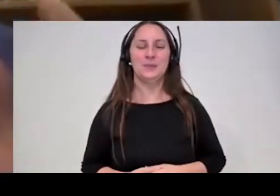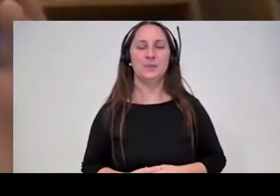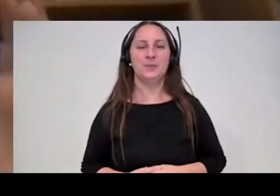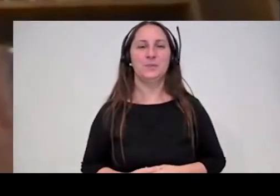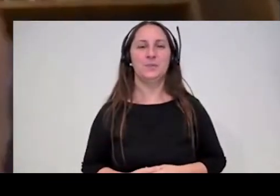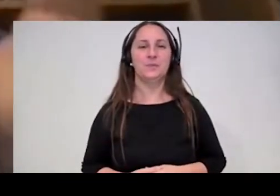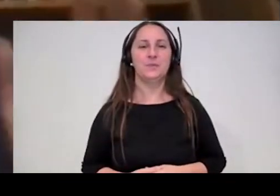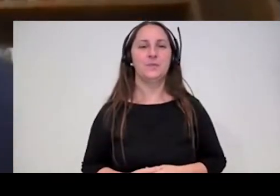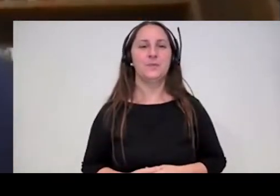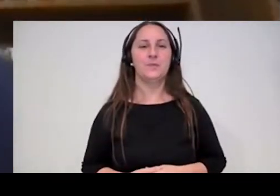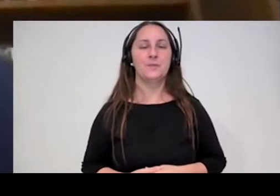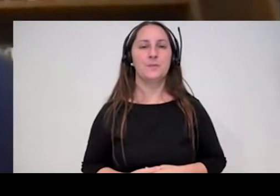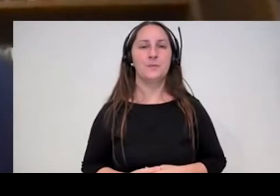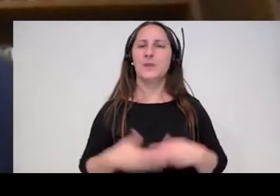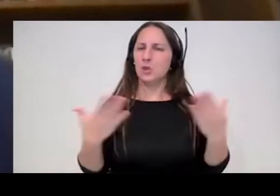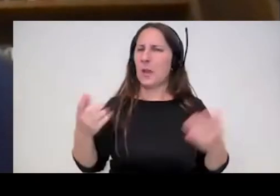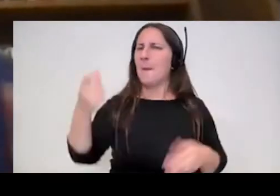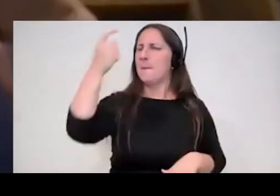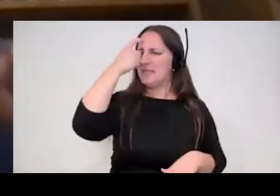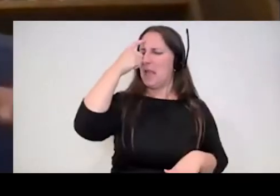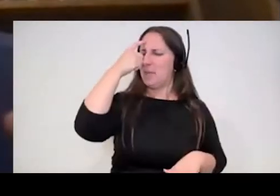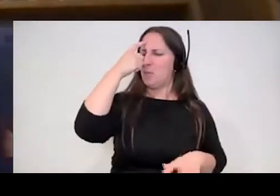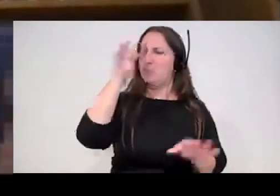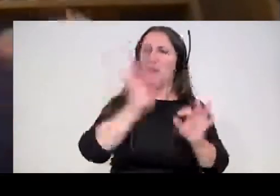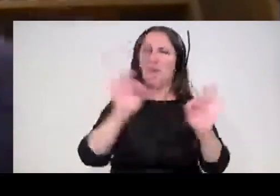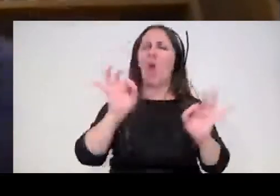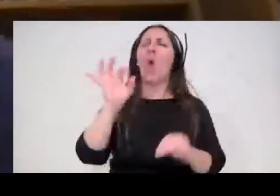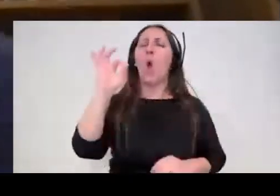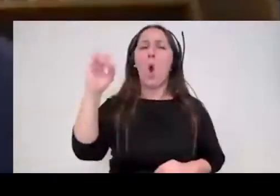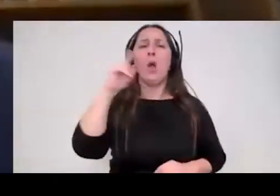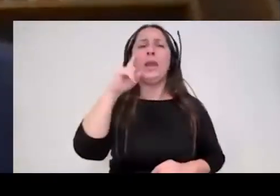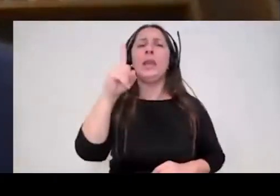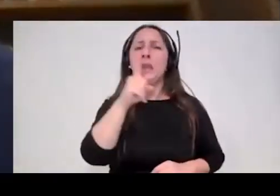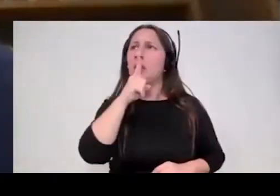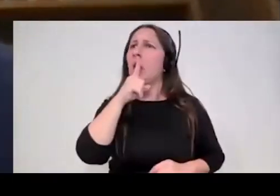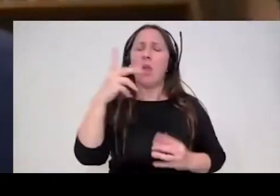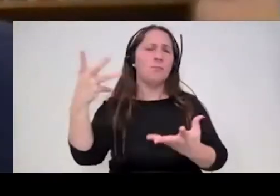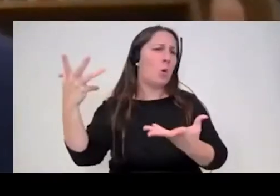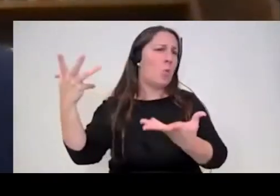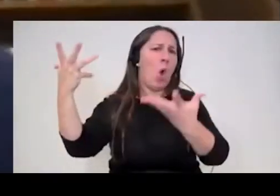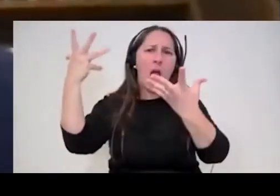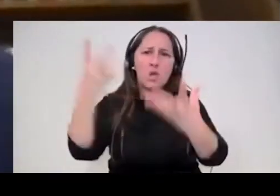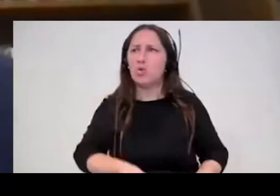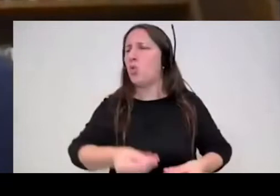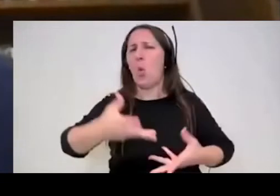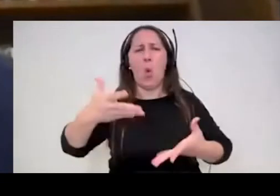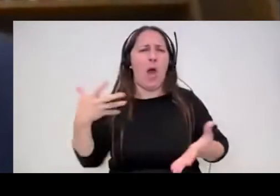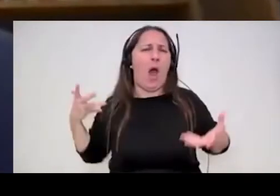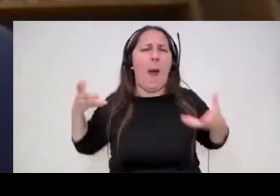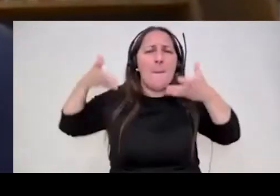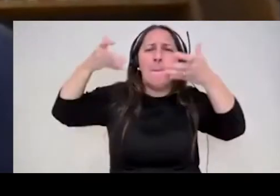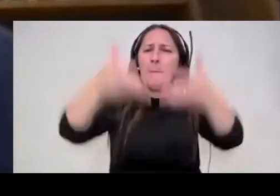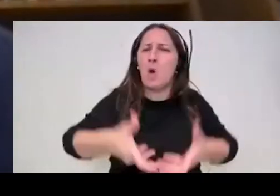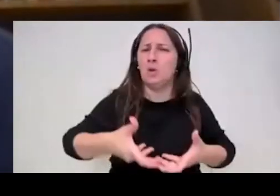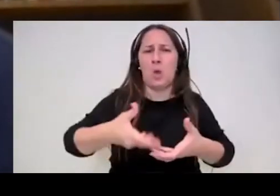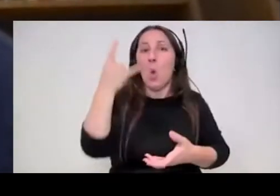entonces, a ver, dimensionemos. La OIT ha hecho enormes aportes. Es la única organización de Naciones Unidas que